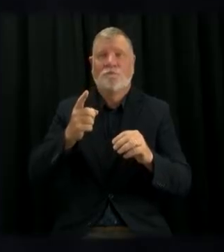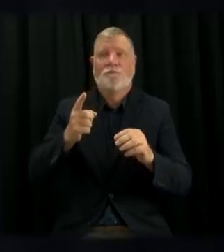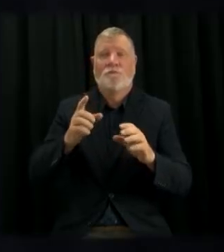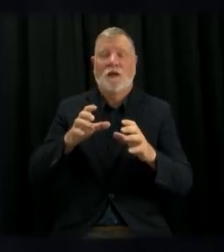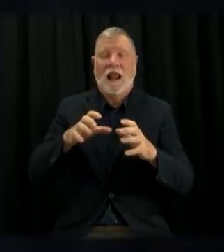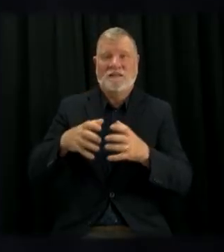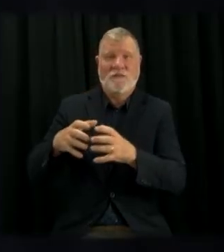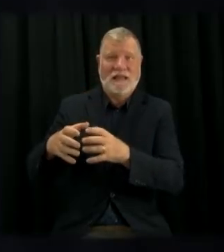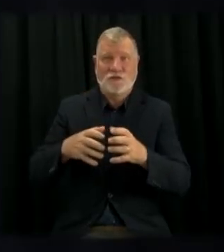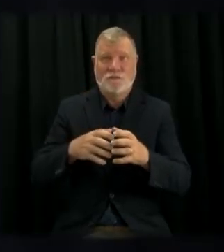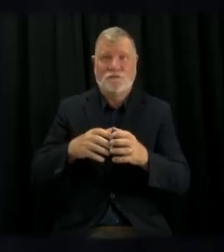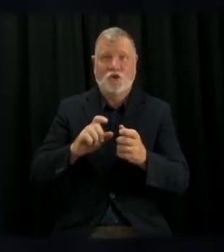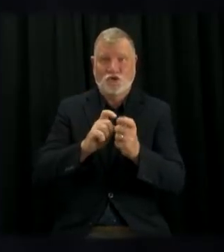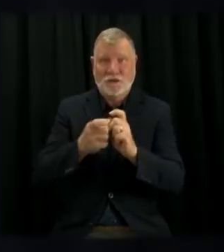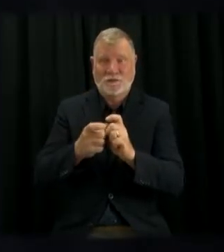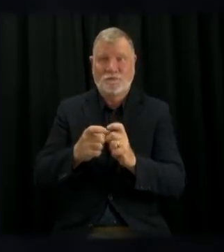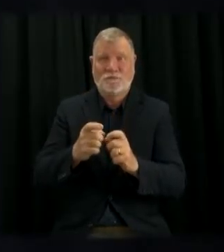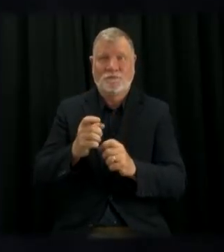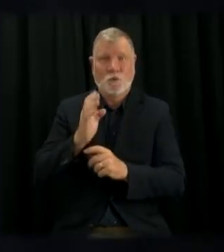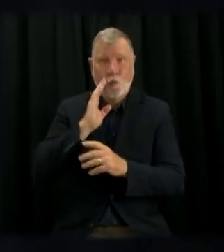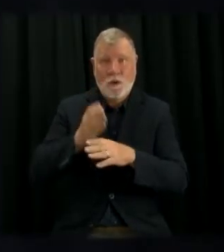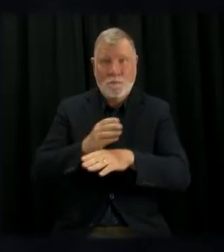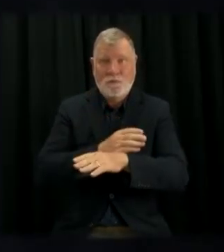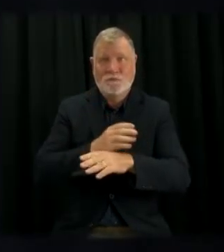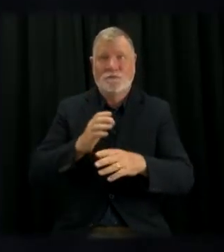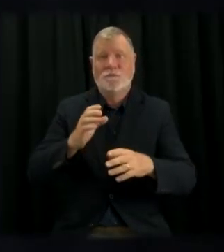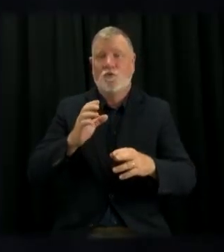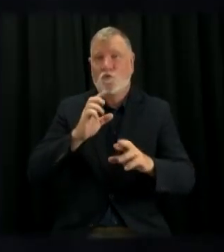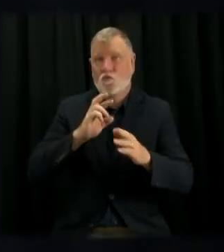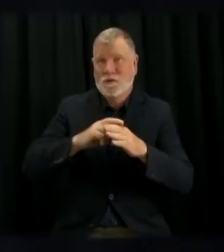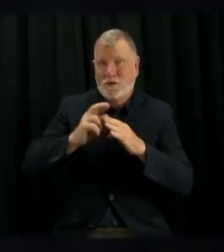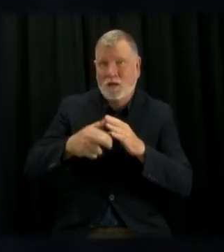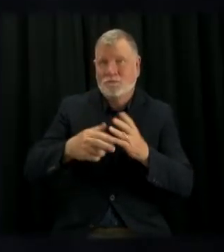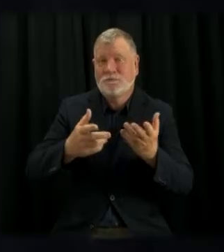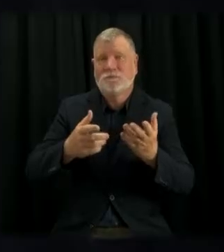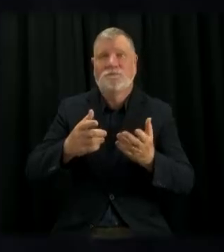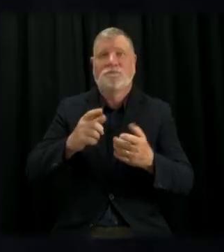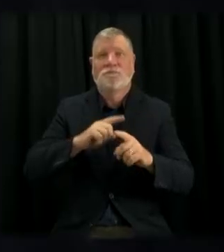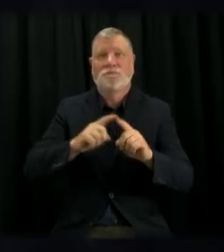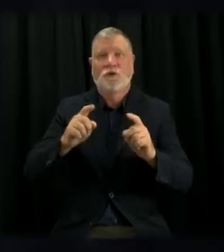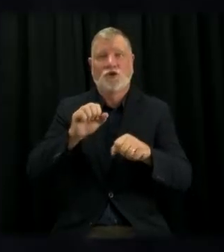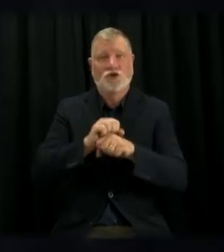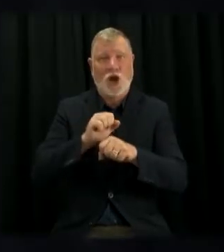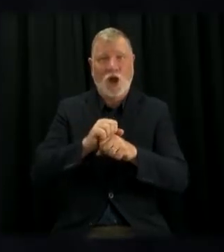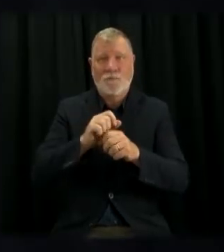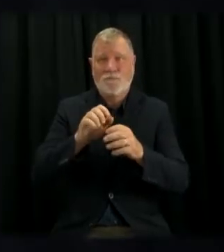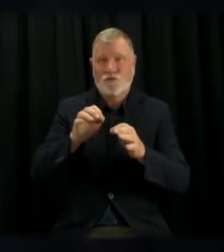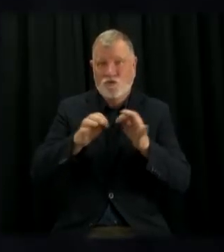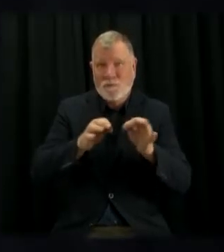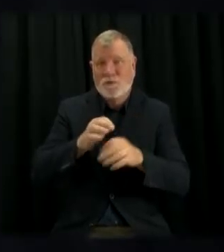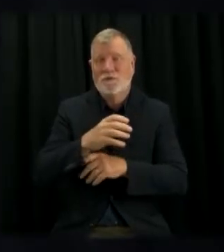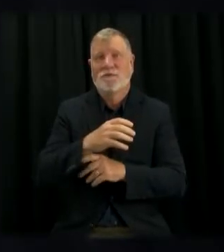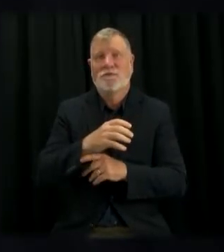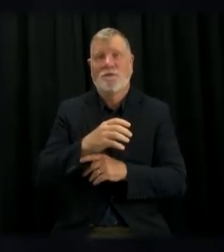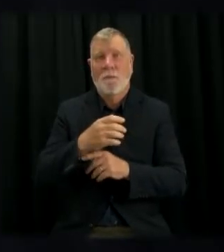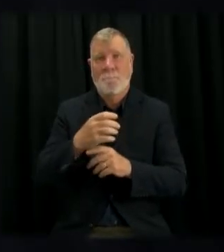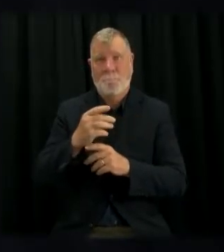de por la clasificación uniforme también mejore los resultados. La descripción de